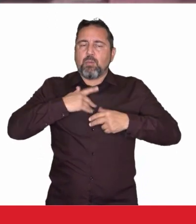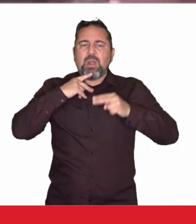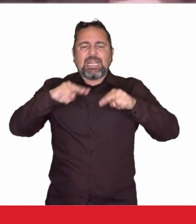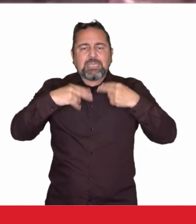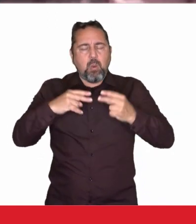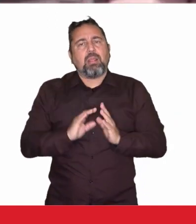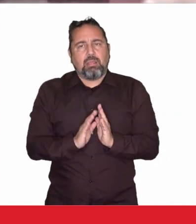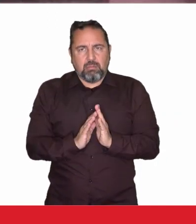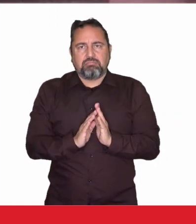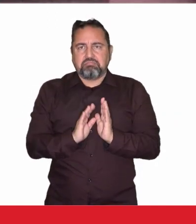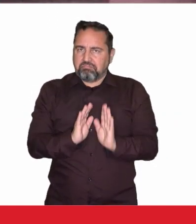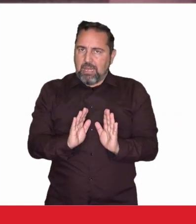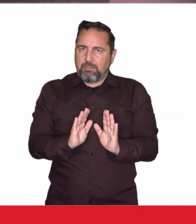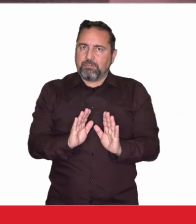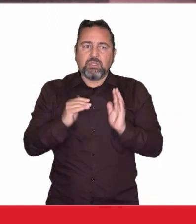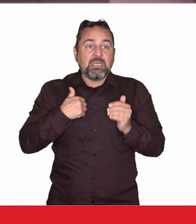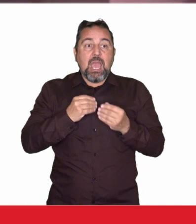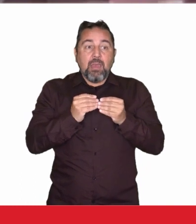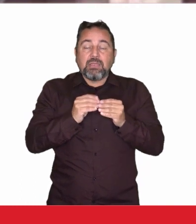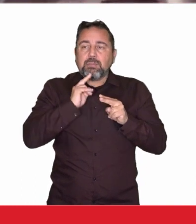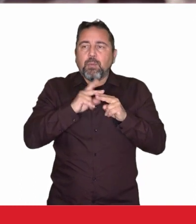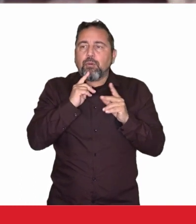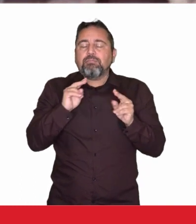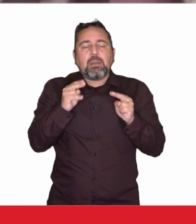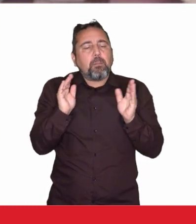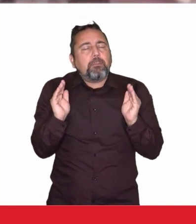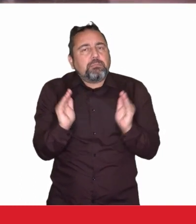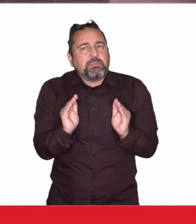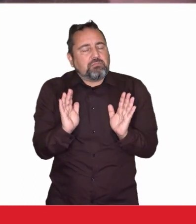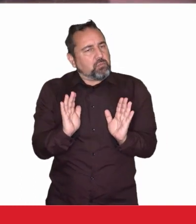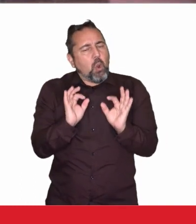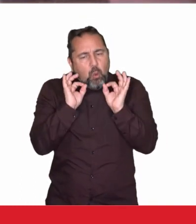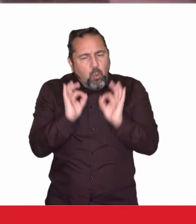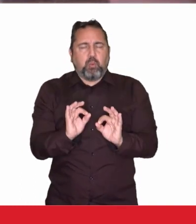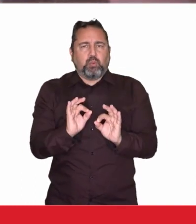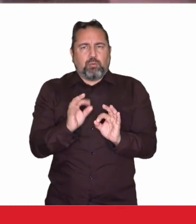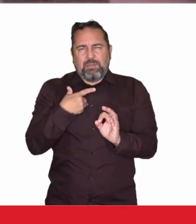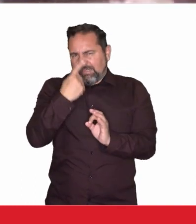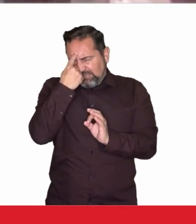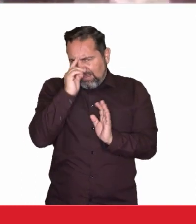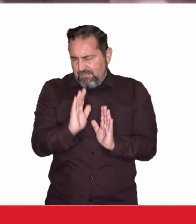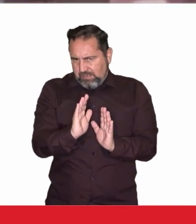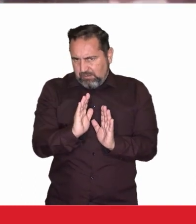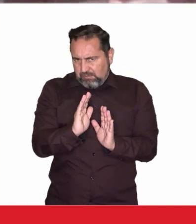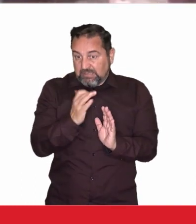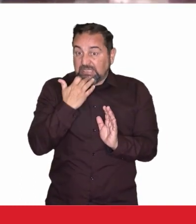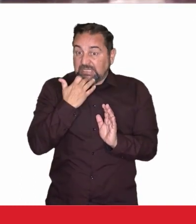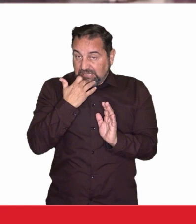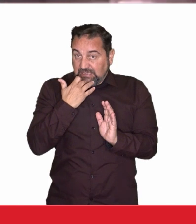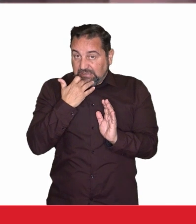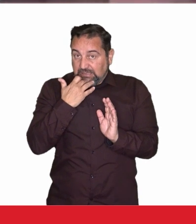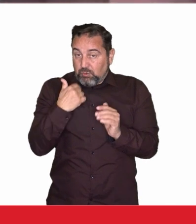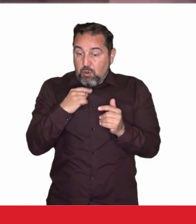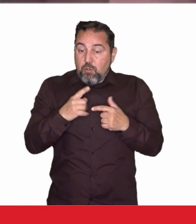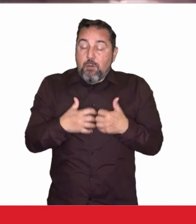yo al principio quiero hacer un restaurante, pues hago una versión reducidita de esto, ¿vale? Lo justo para saber